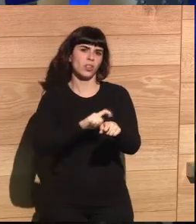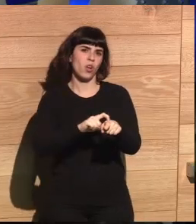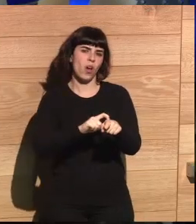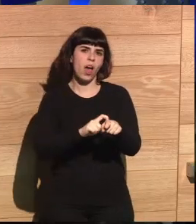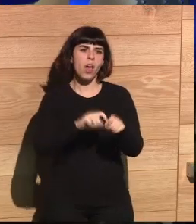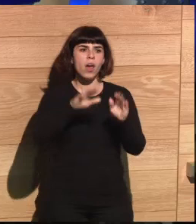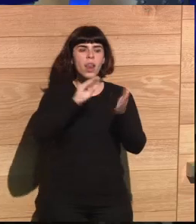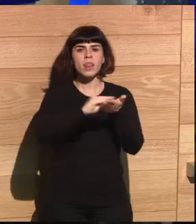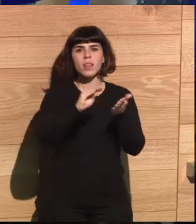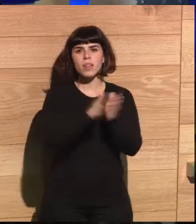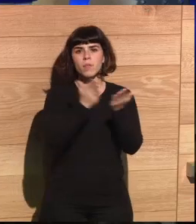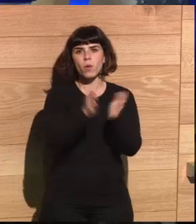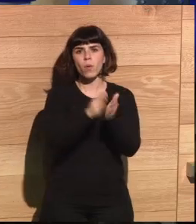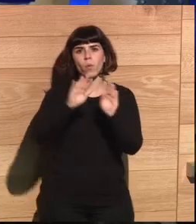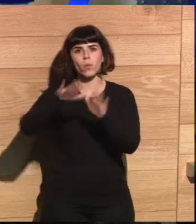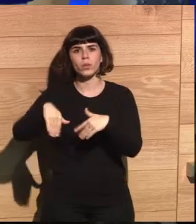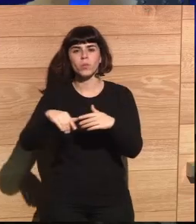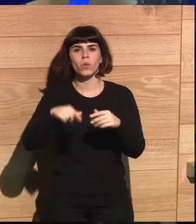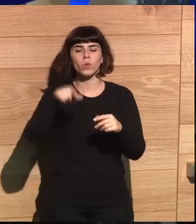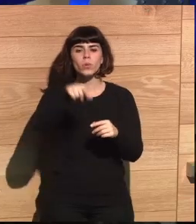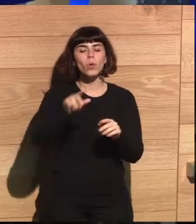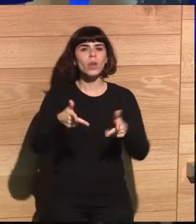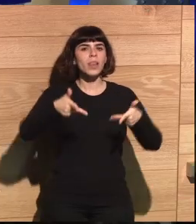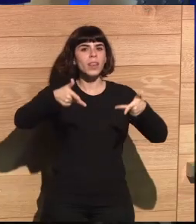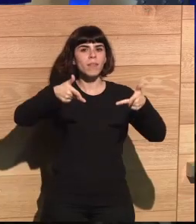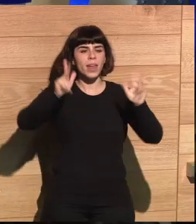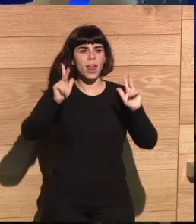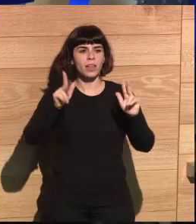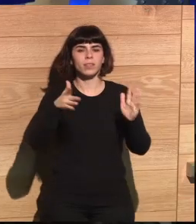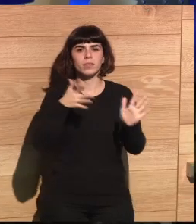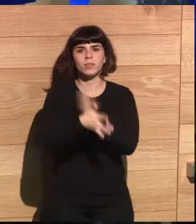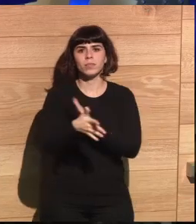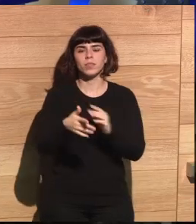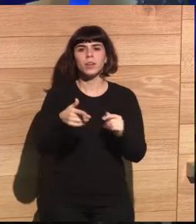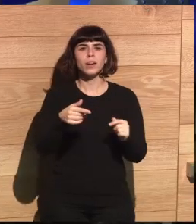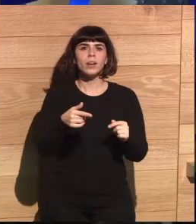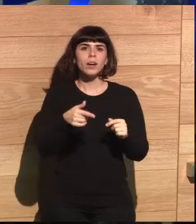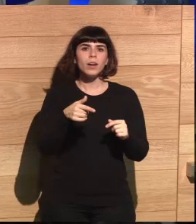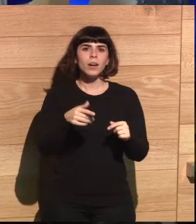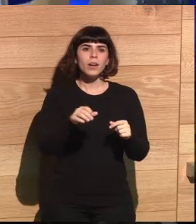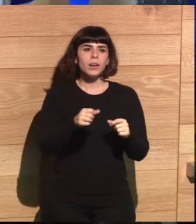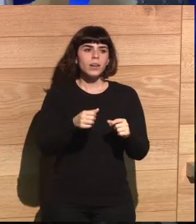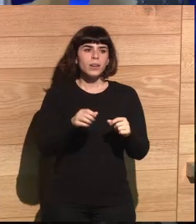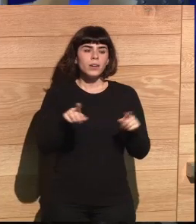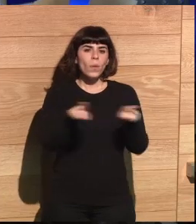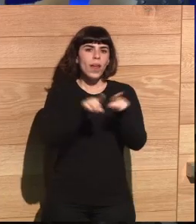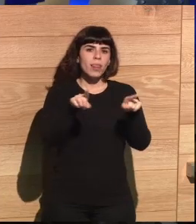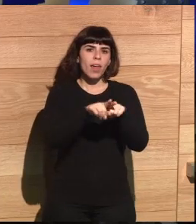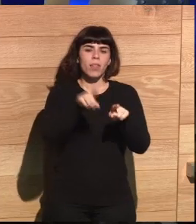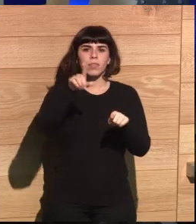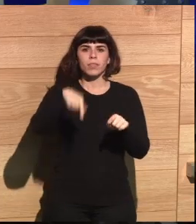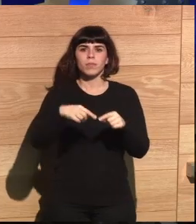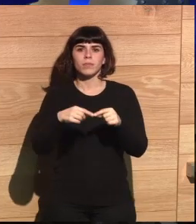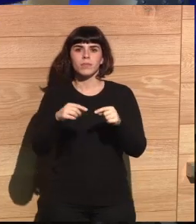último libro, Eres liberal y no lo sabes, es un manifiesto por la libertad y por la igualdad, y explica muy bien por qué ha elegido a nuestra siguiente